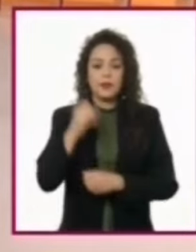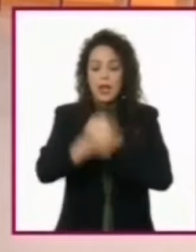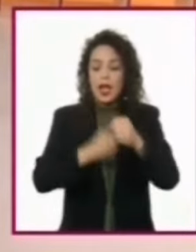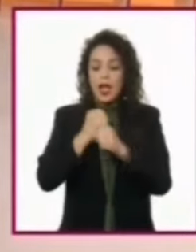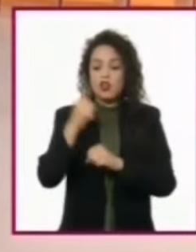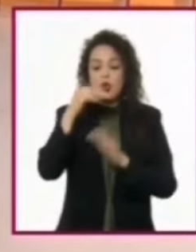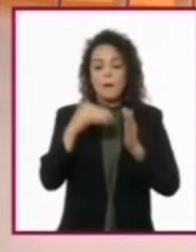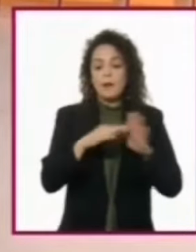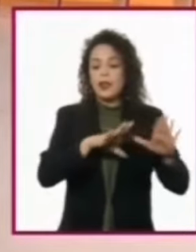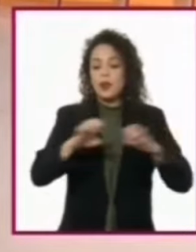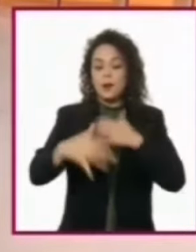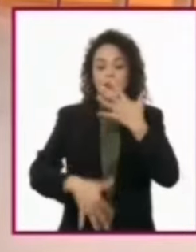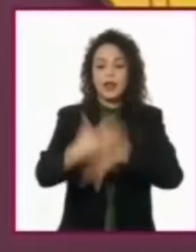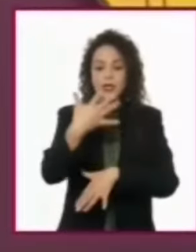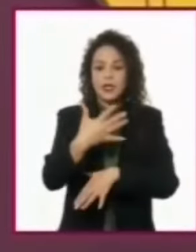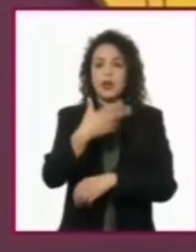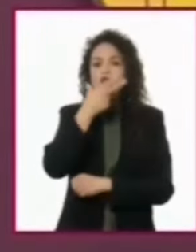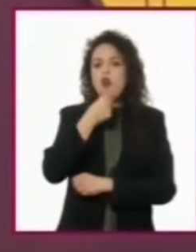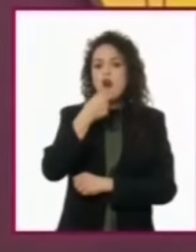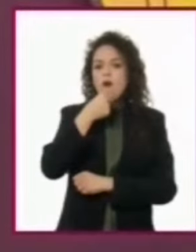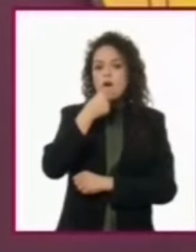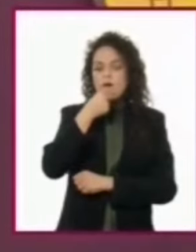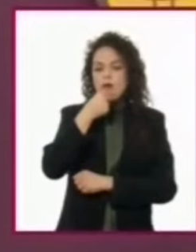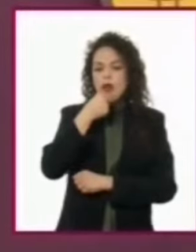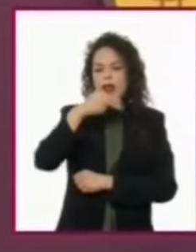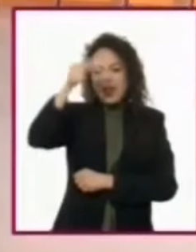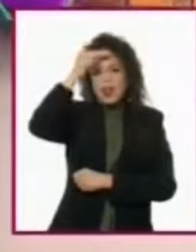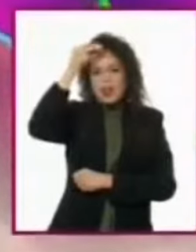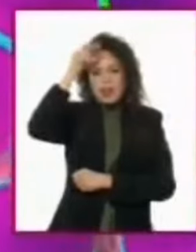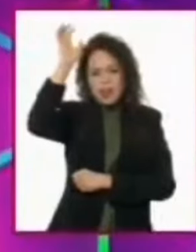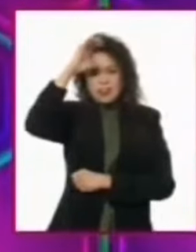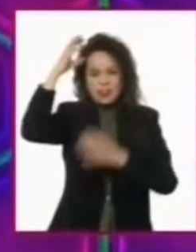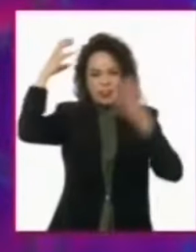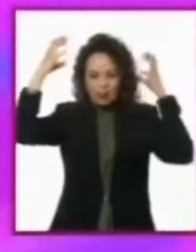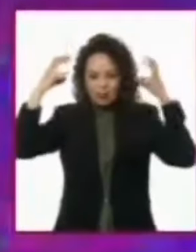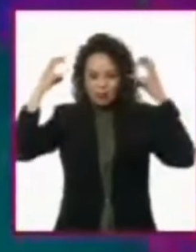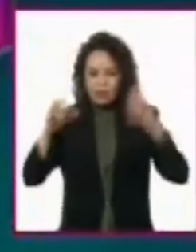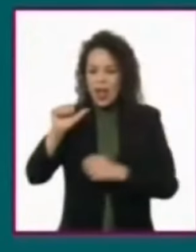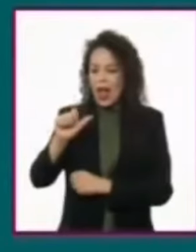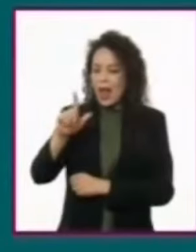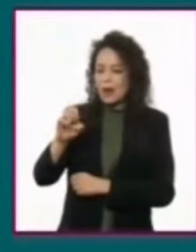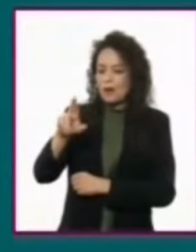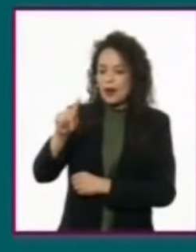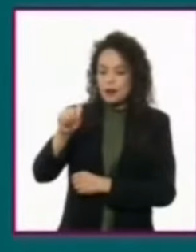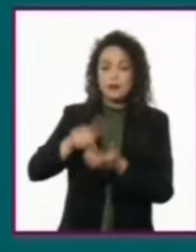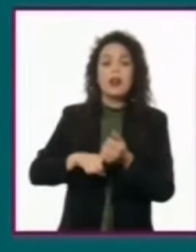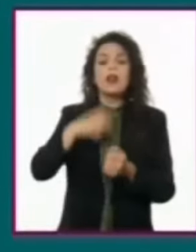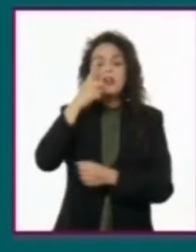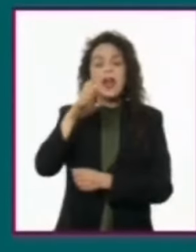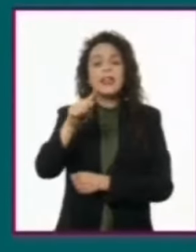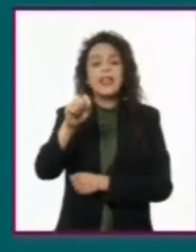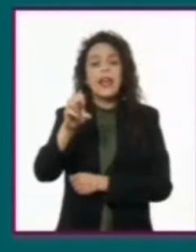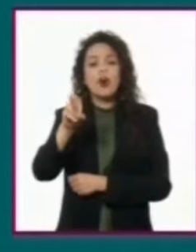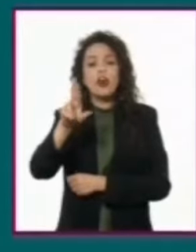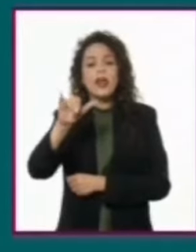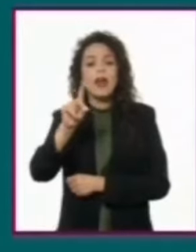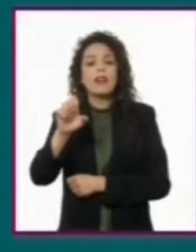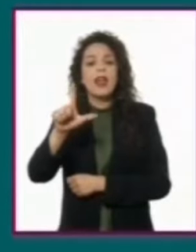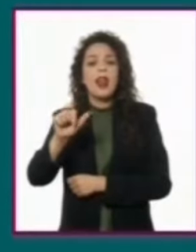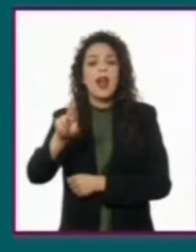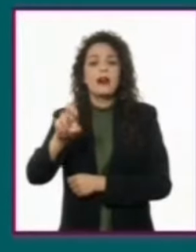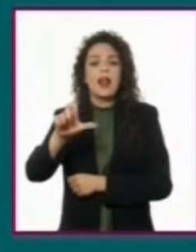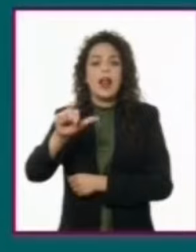1915, Albert Einstein publicó su revolucionaria teoría de la relatividad. En ella se postula